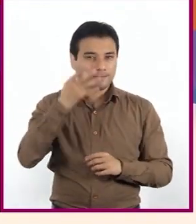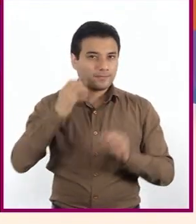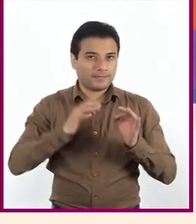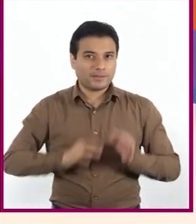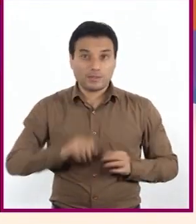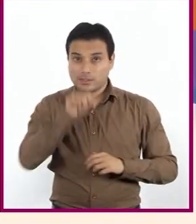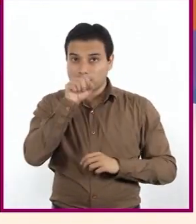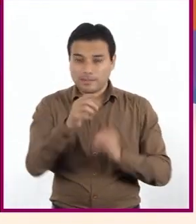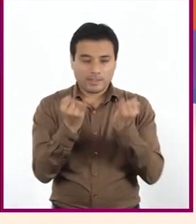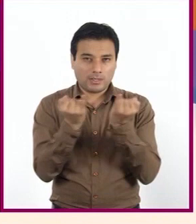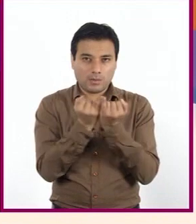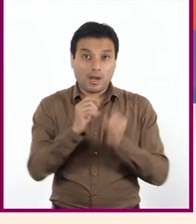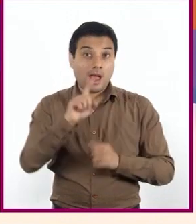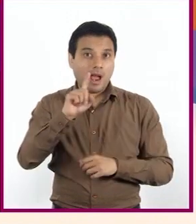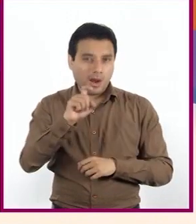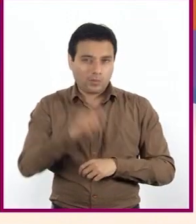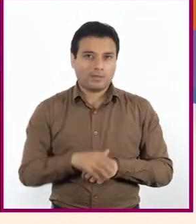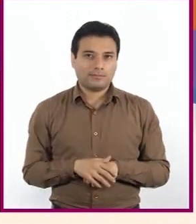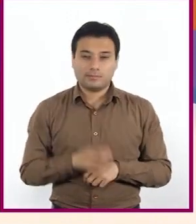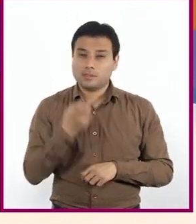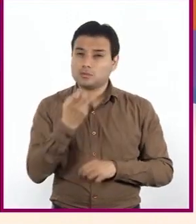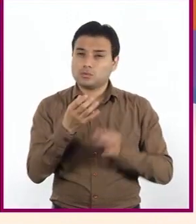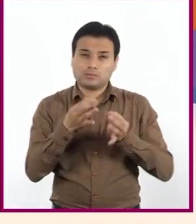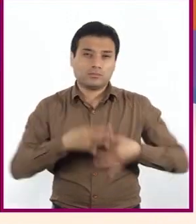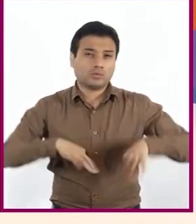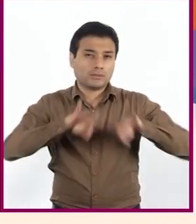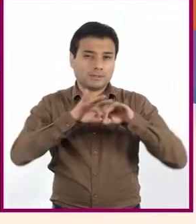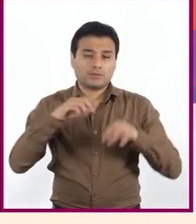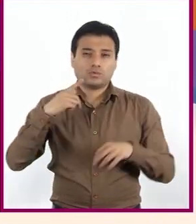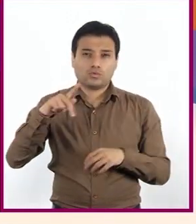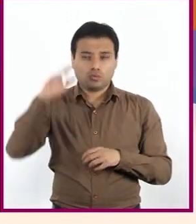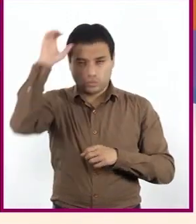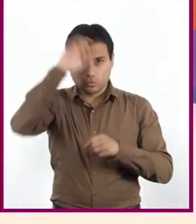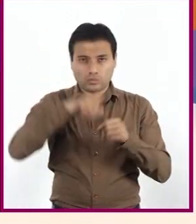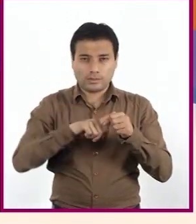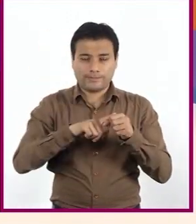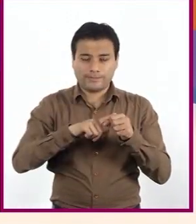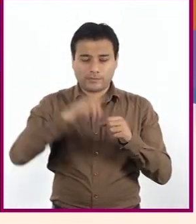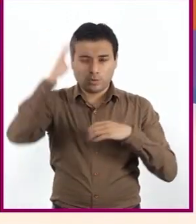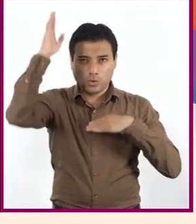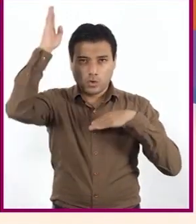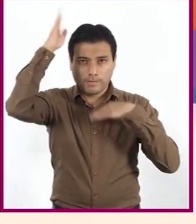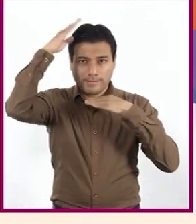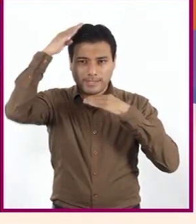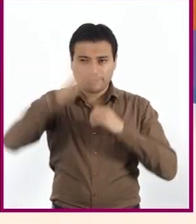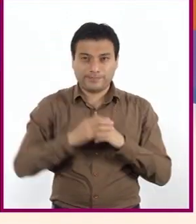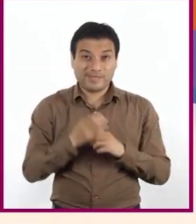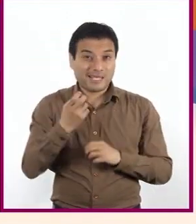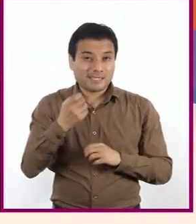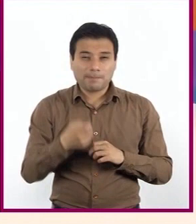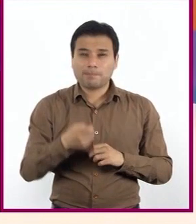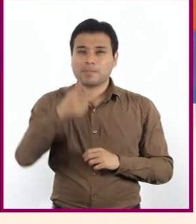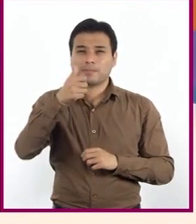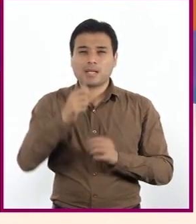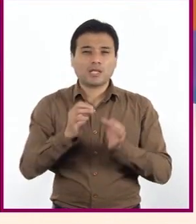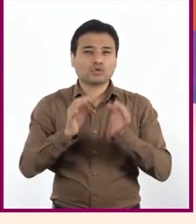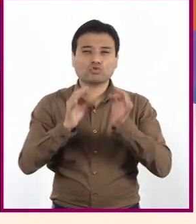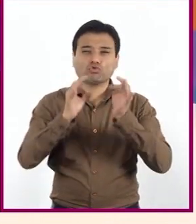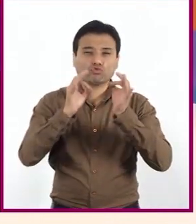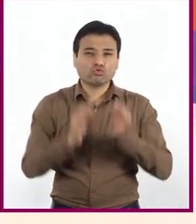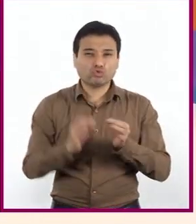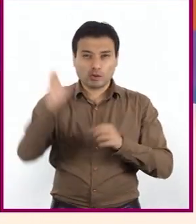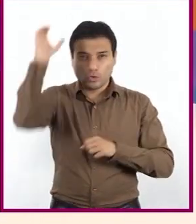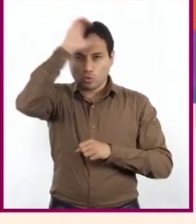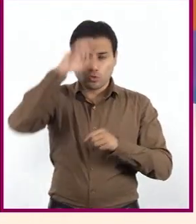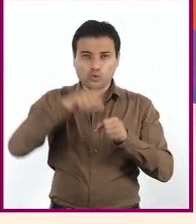relación importante entre los olmecas. Los olmecas son la primera cultura en la que se encuentran